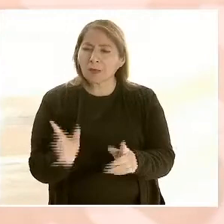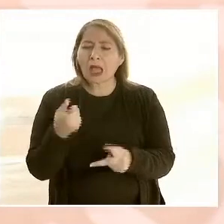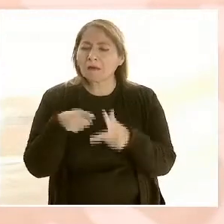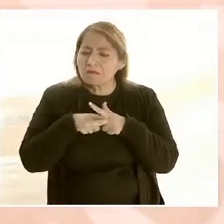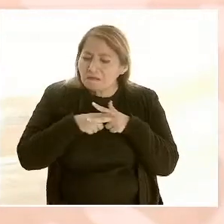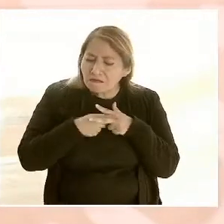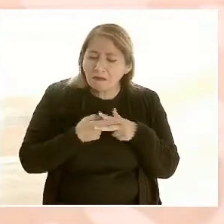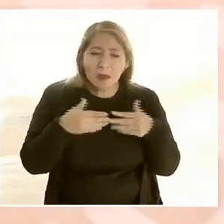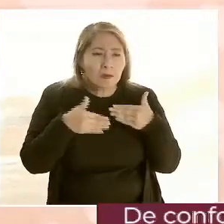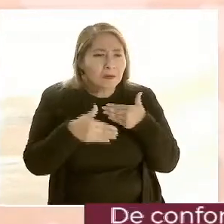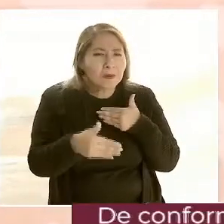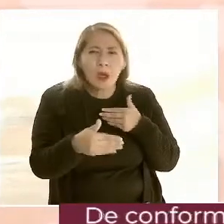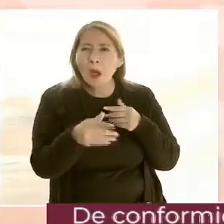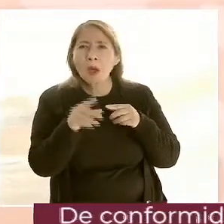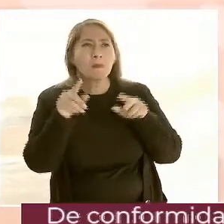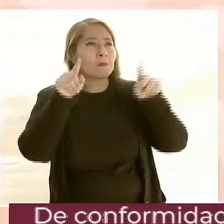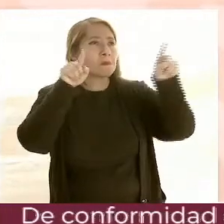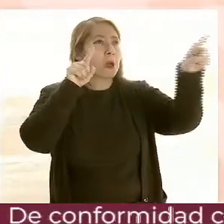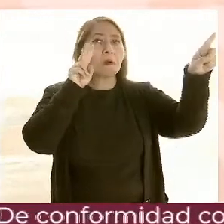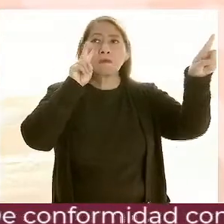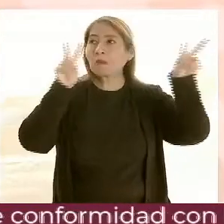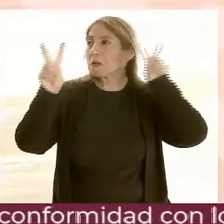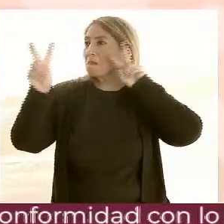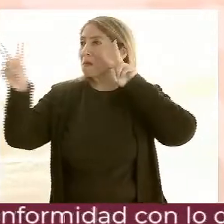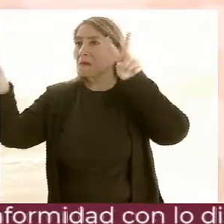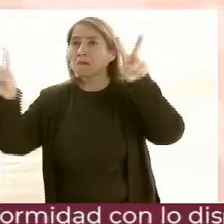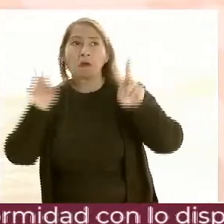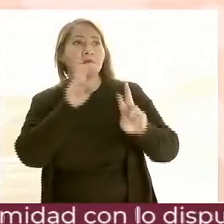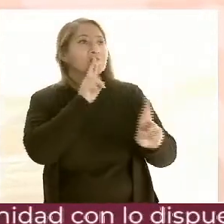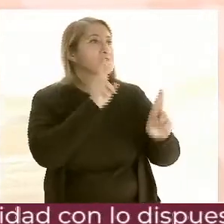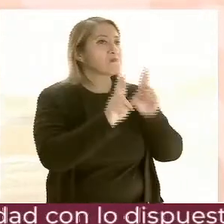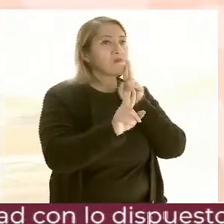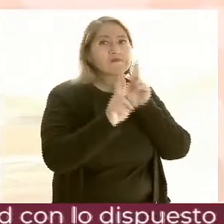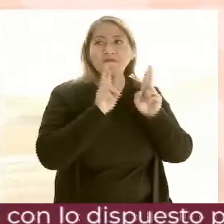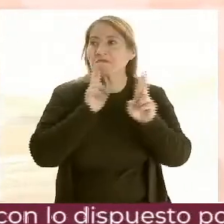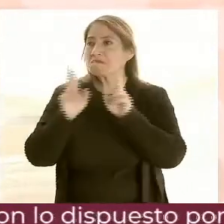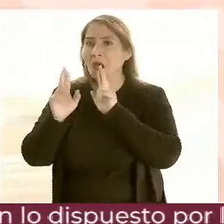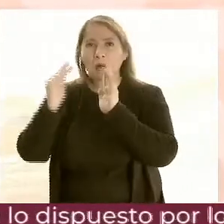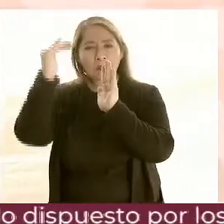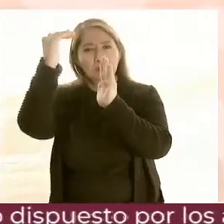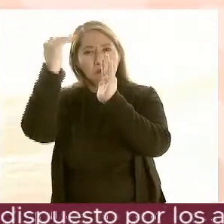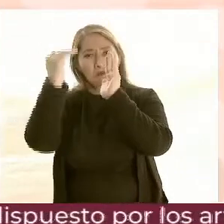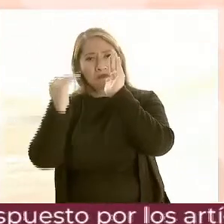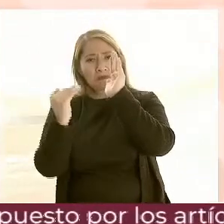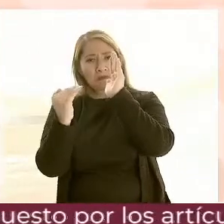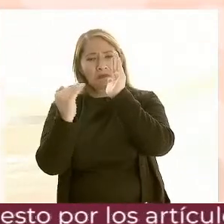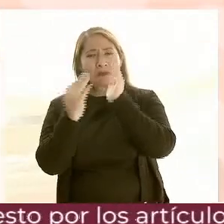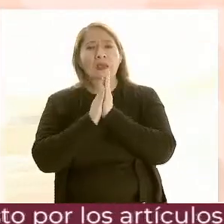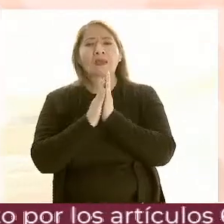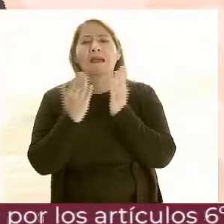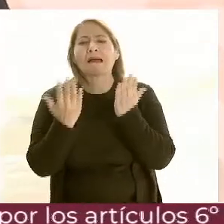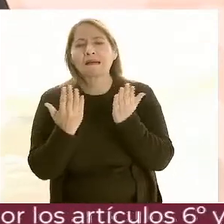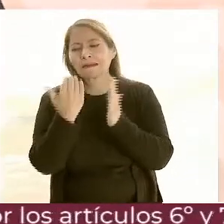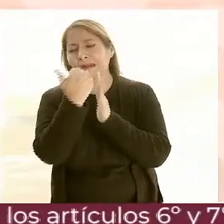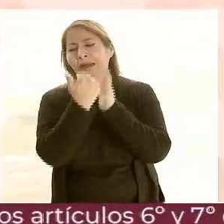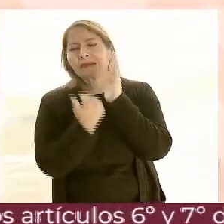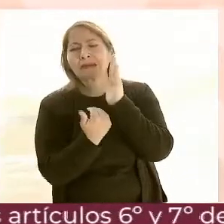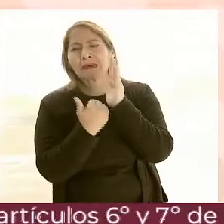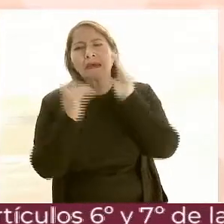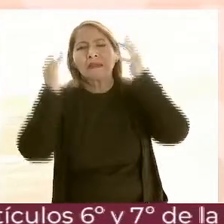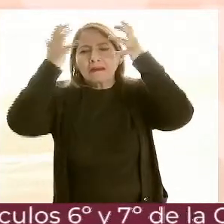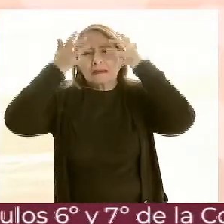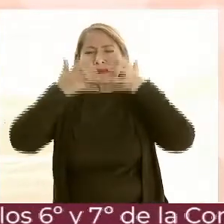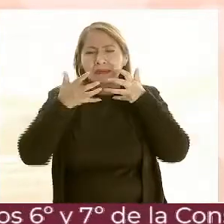a notarse los resultados. Está bajando la incidencia